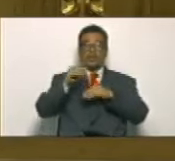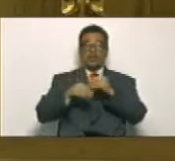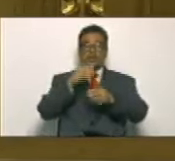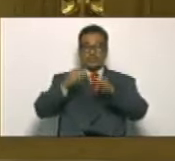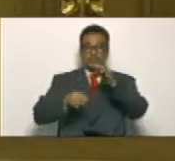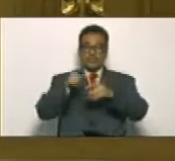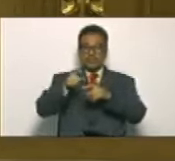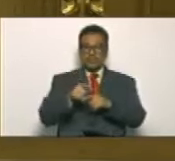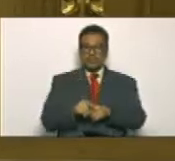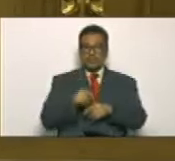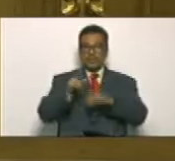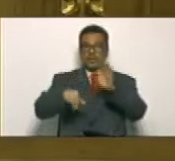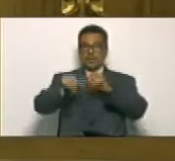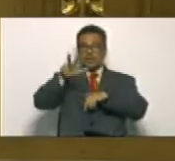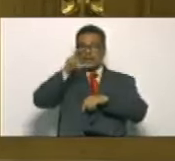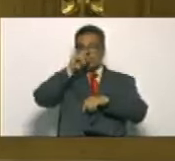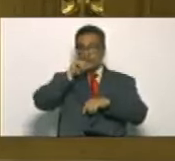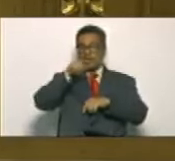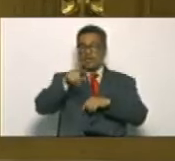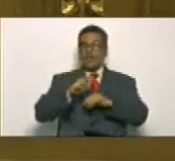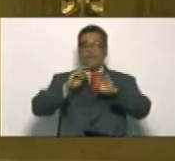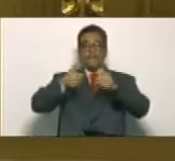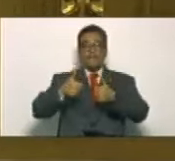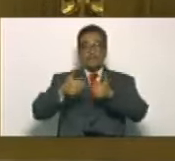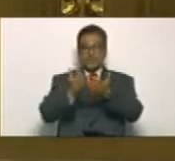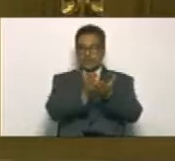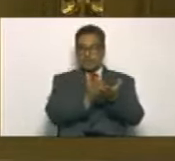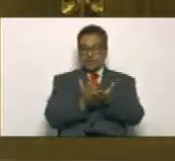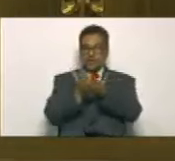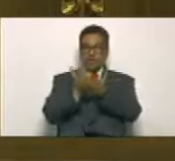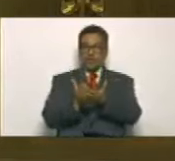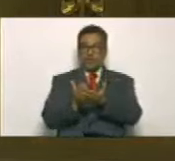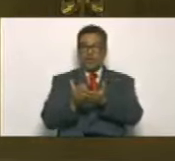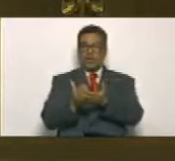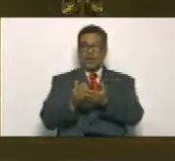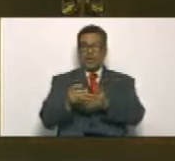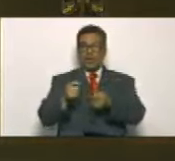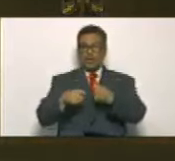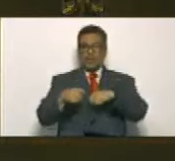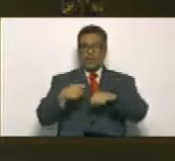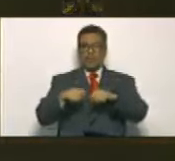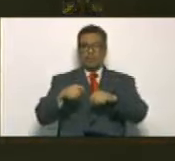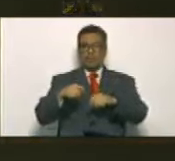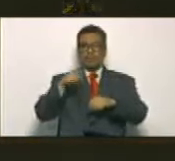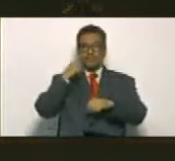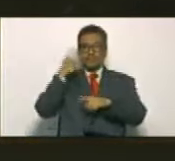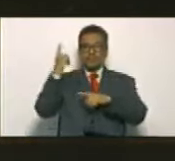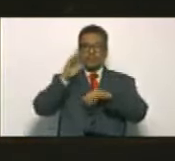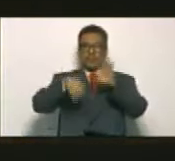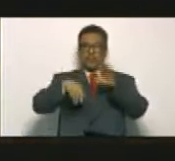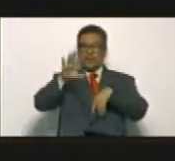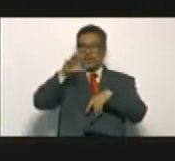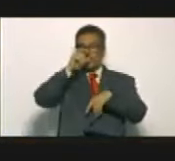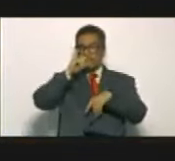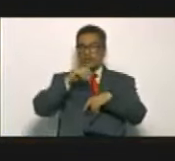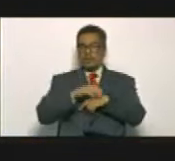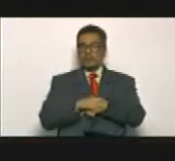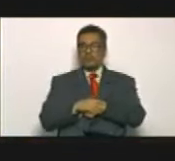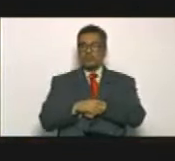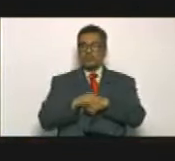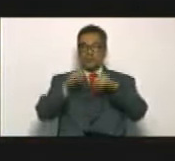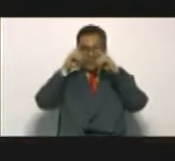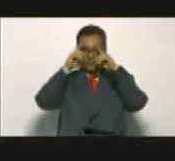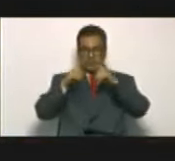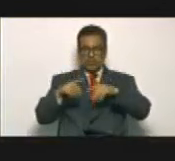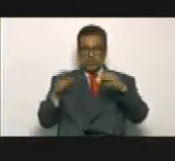justa. Desde los 13 años que empezó a estudiar artes militares. A los 15 años